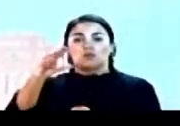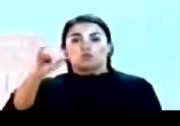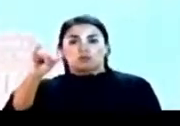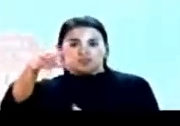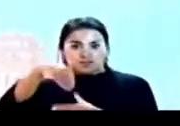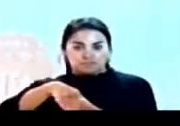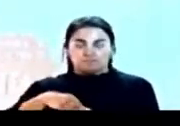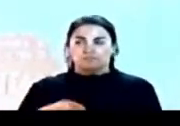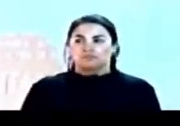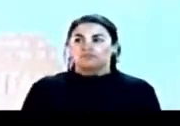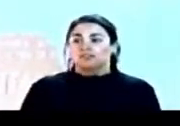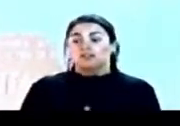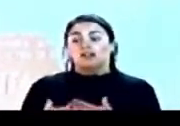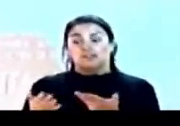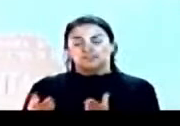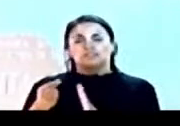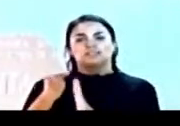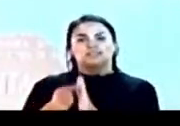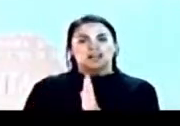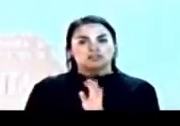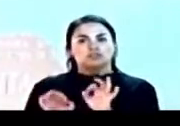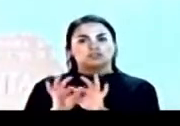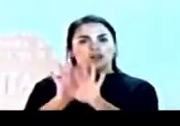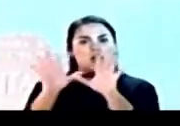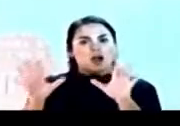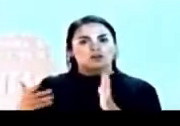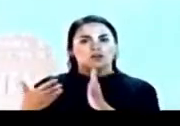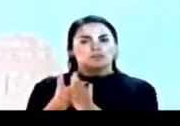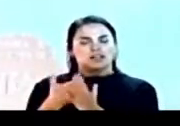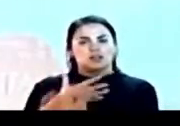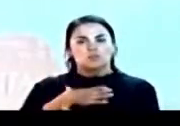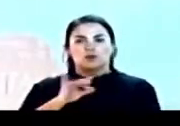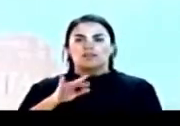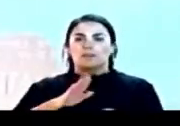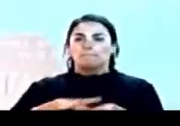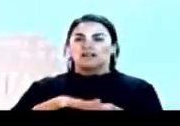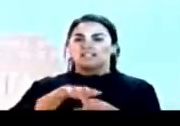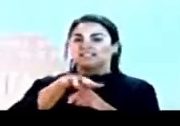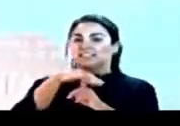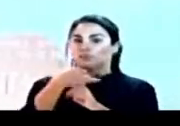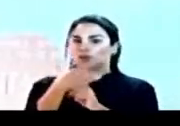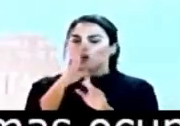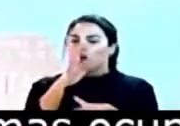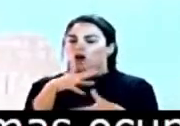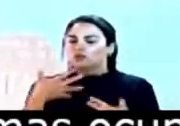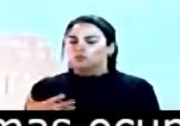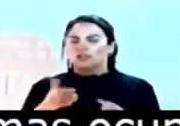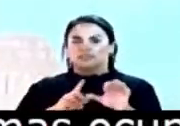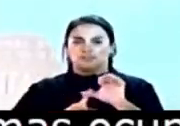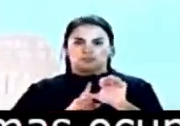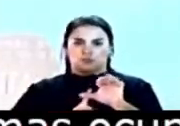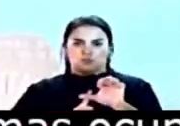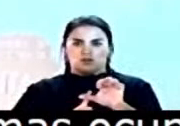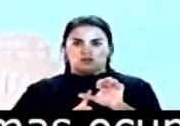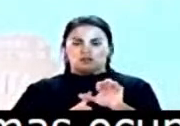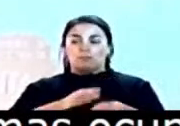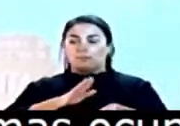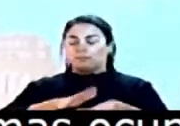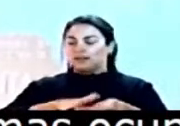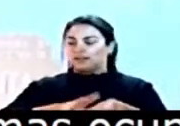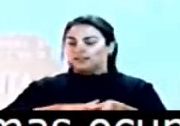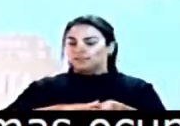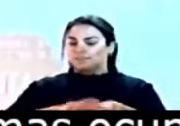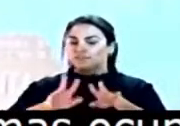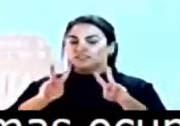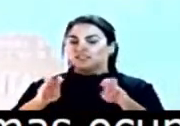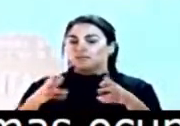que nos pueden dar datos esclarecedores de la situación en la que se encuentra en estos momentos Extremadura con respecto